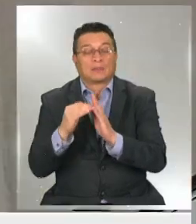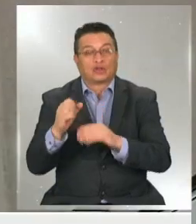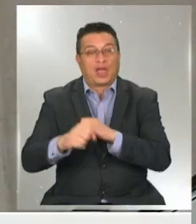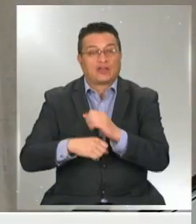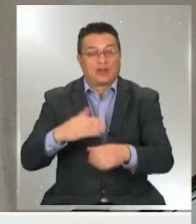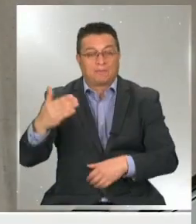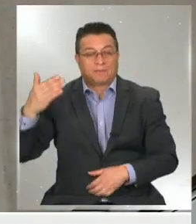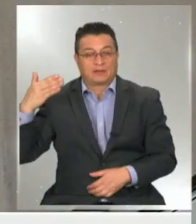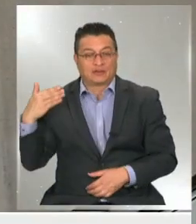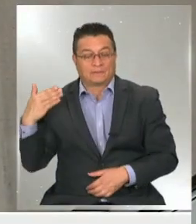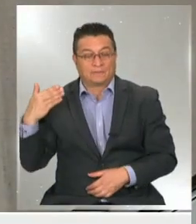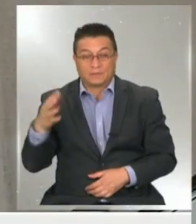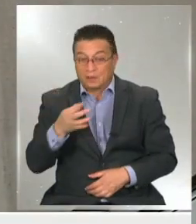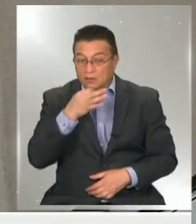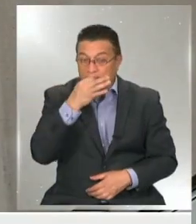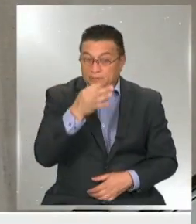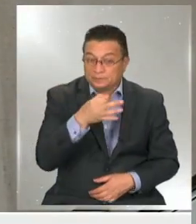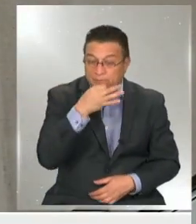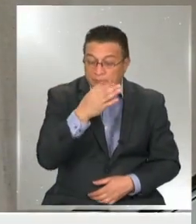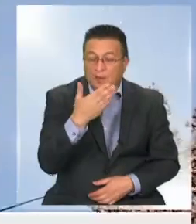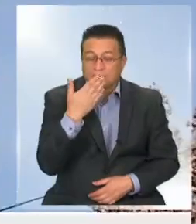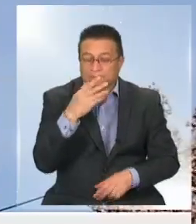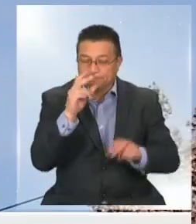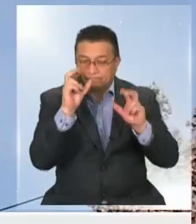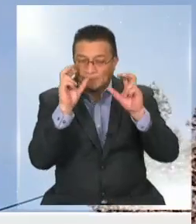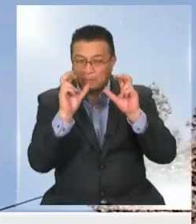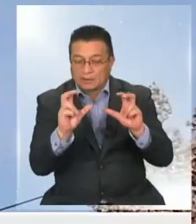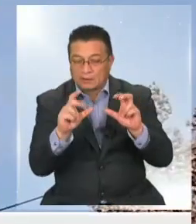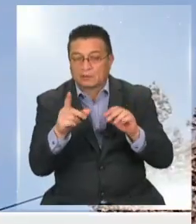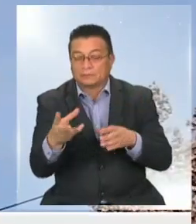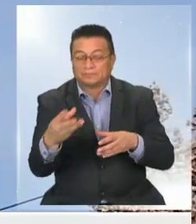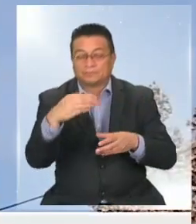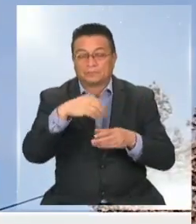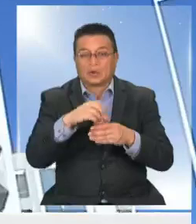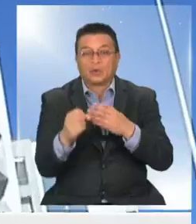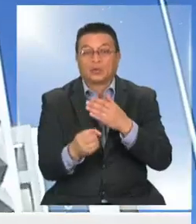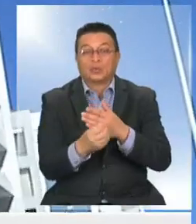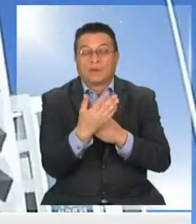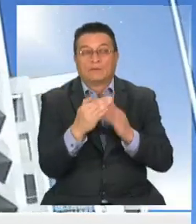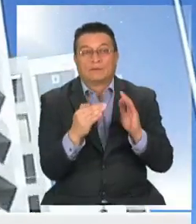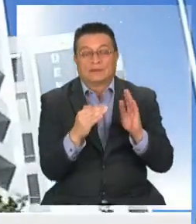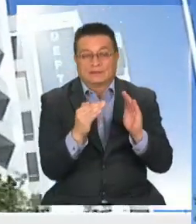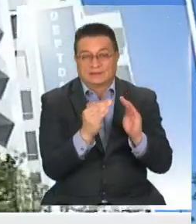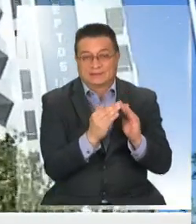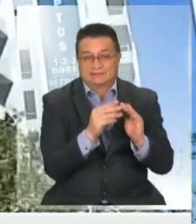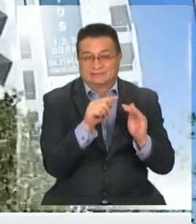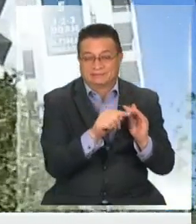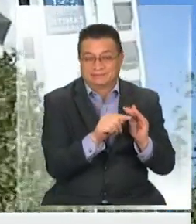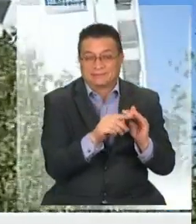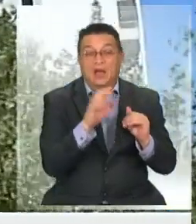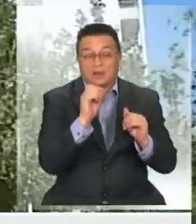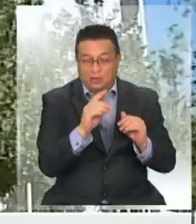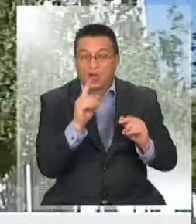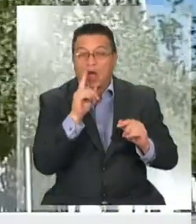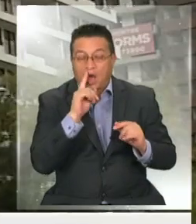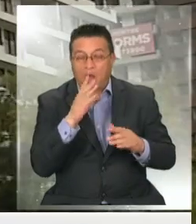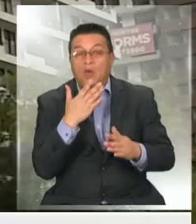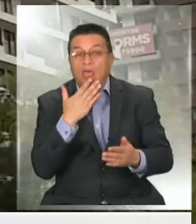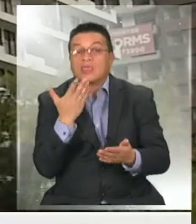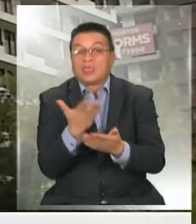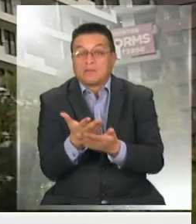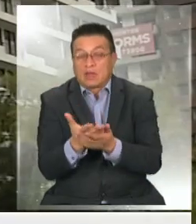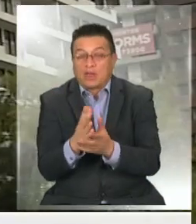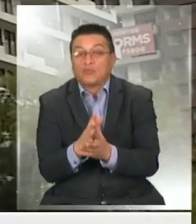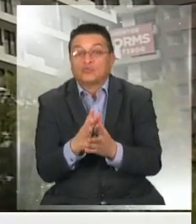anterior. La recomendación es estar muy pendientes a la incorporación de nuevas unidades en este escenario que cuenta con gran demanda